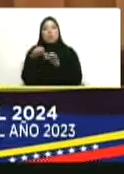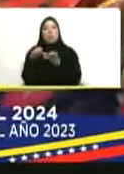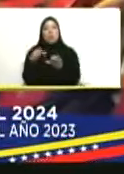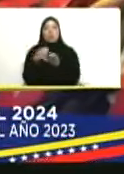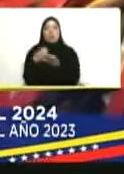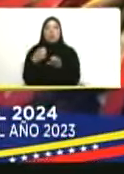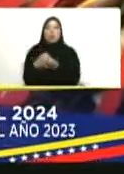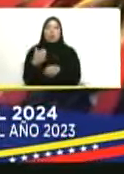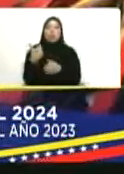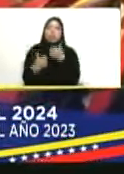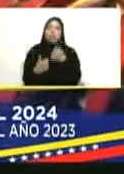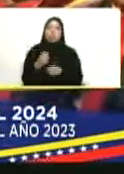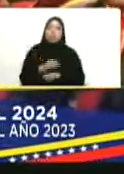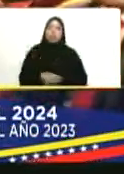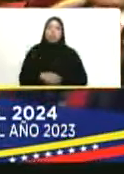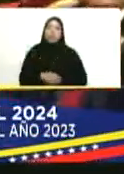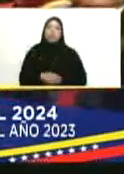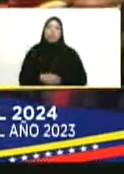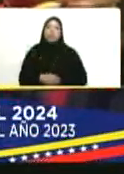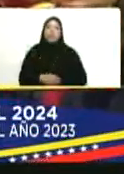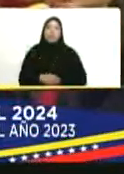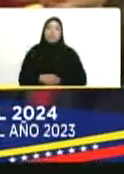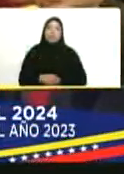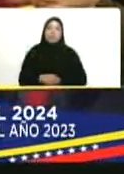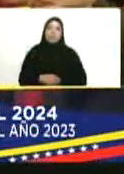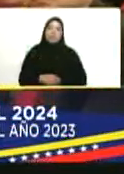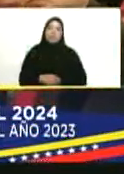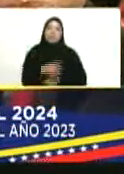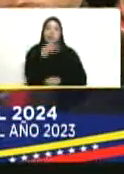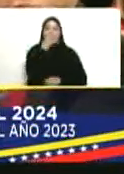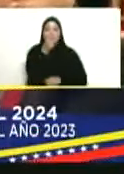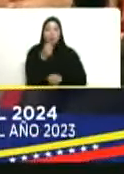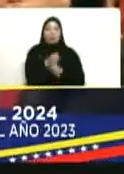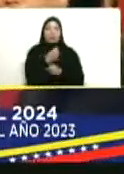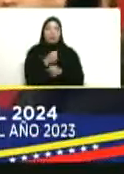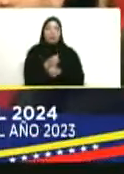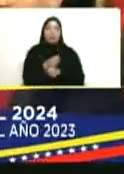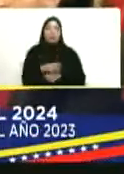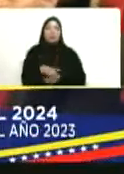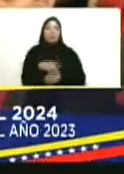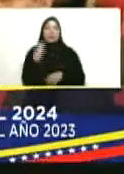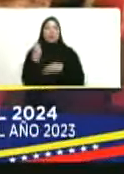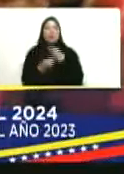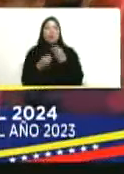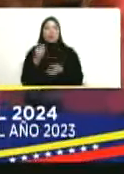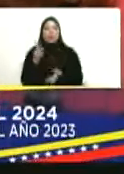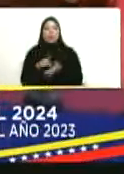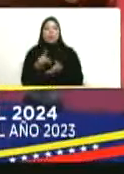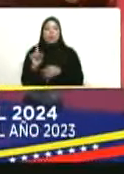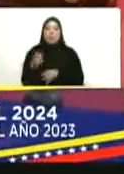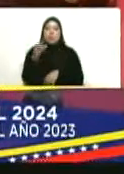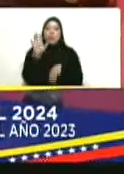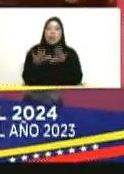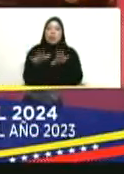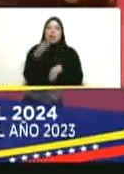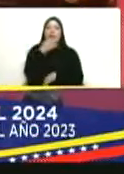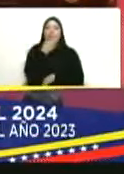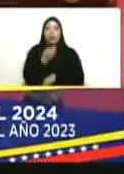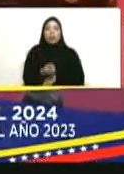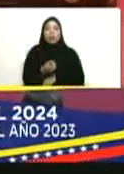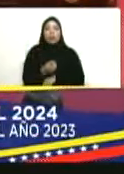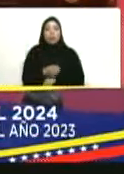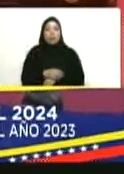y sucesivos. ¿Entendido, verdad? Entonces colocaban del 1 al 15 de diciembre